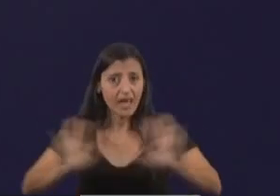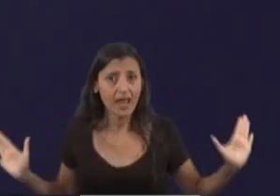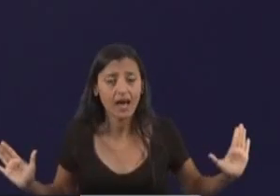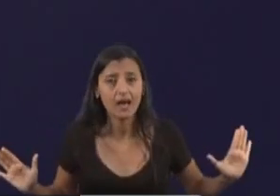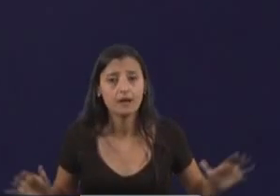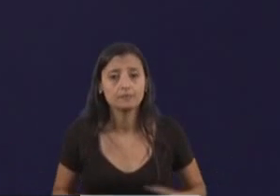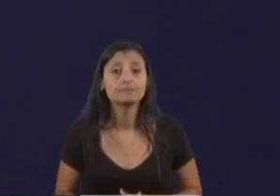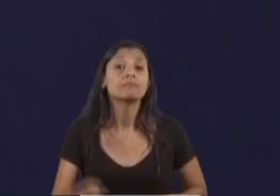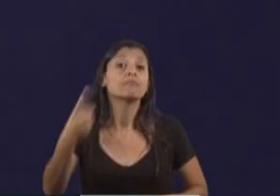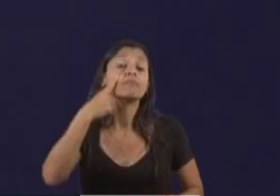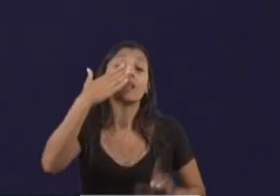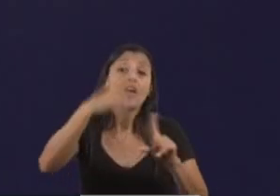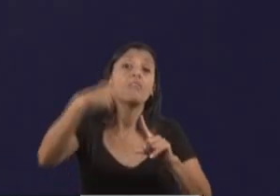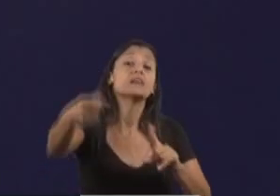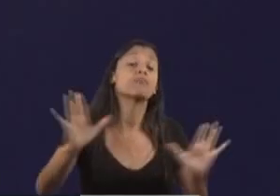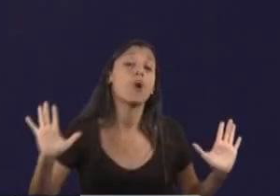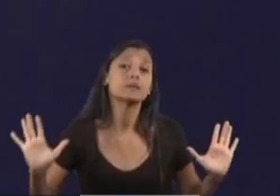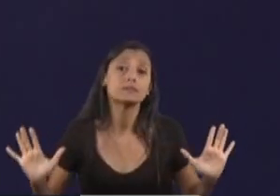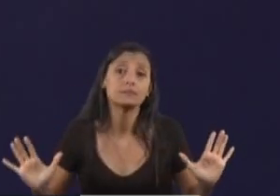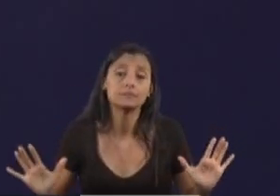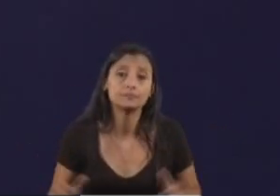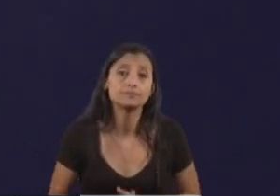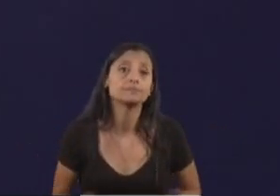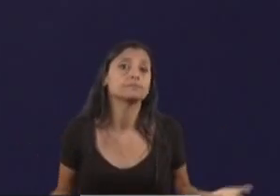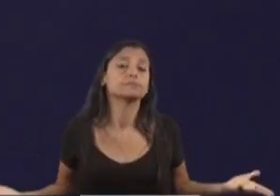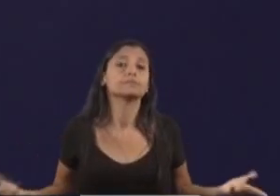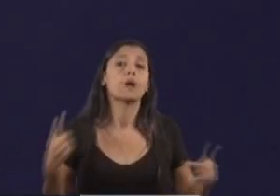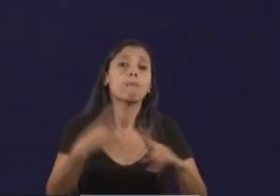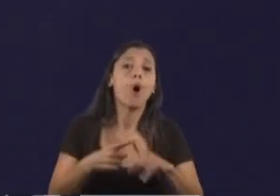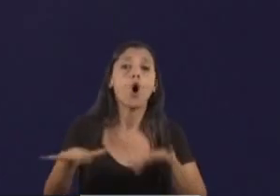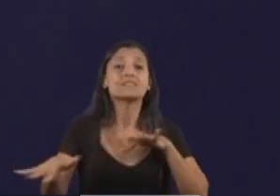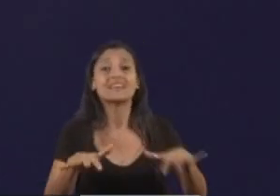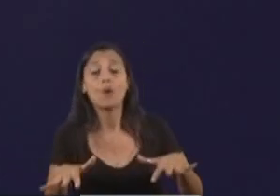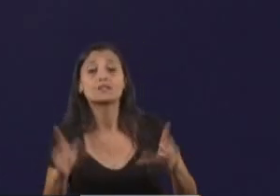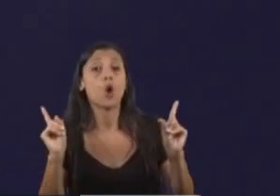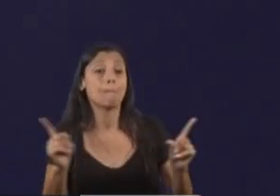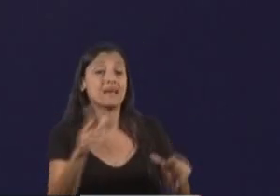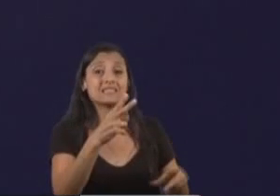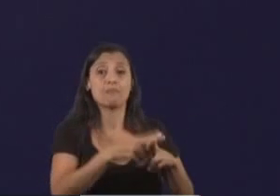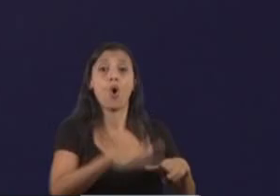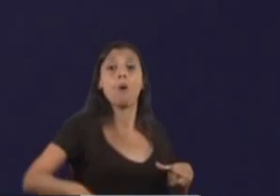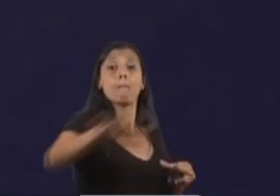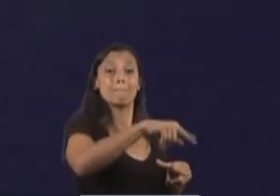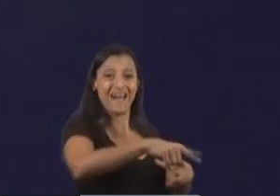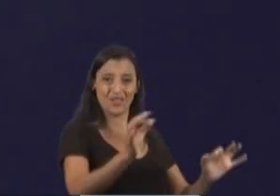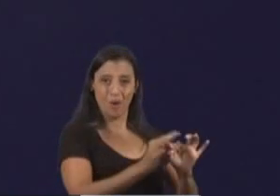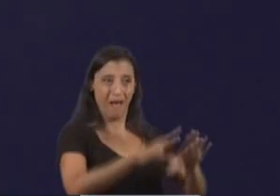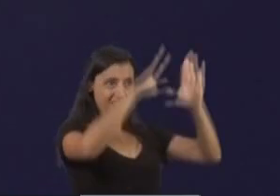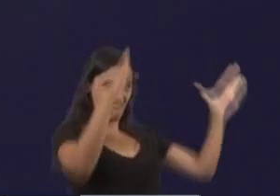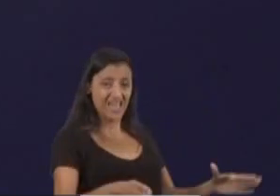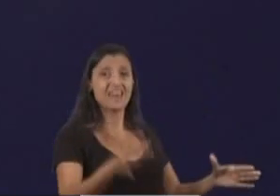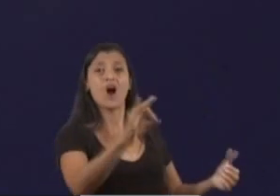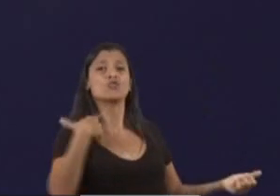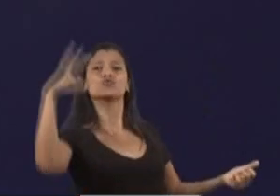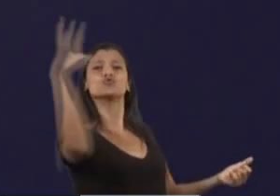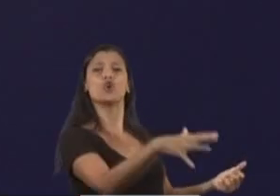si, por cuestiones propias del patio Malvinas y de la intemperie, o que le da el sol